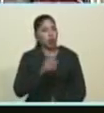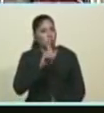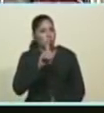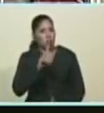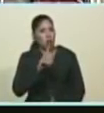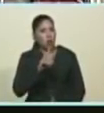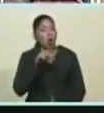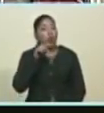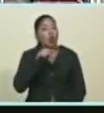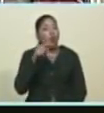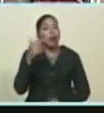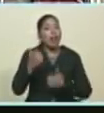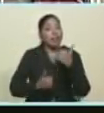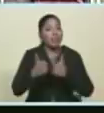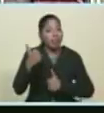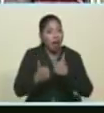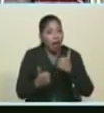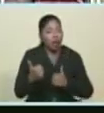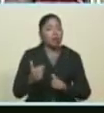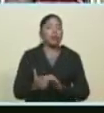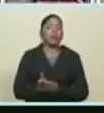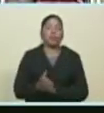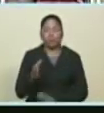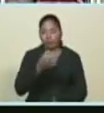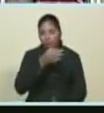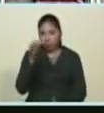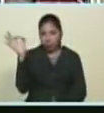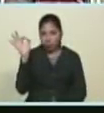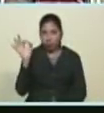No, eras candidato. Correcto.